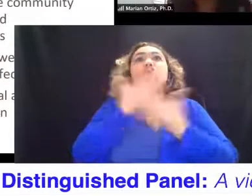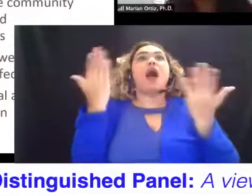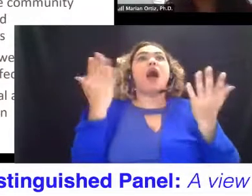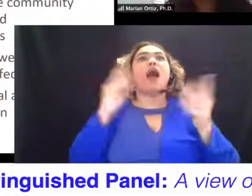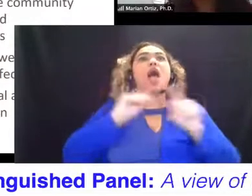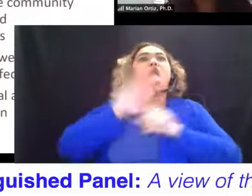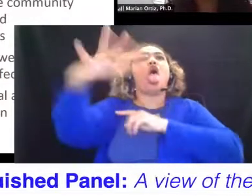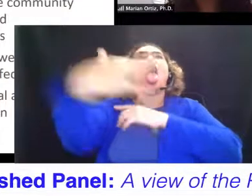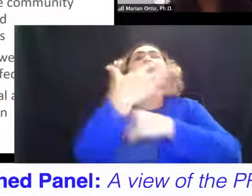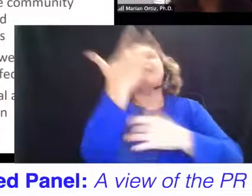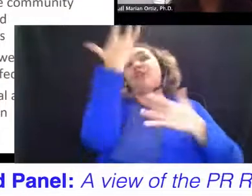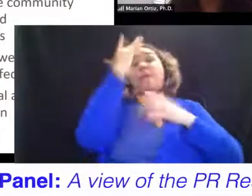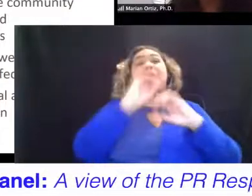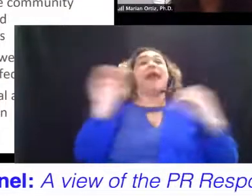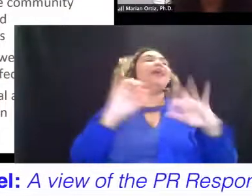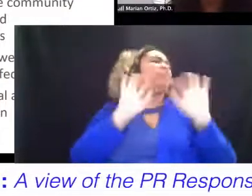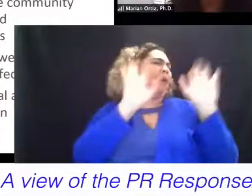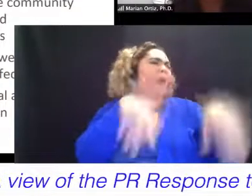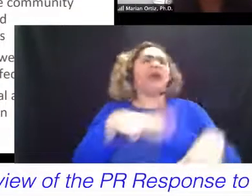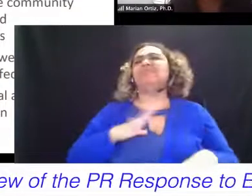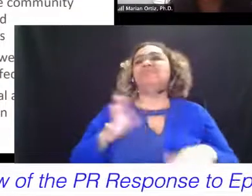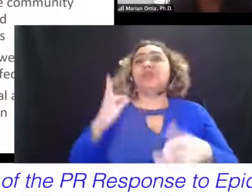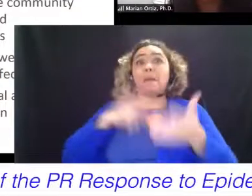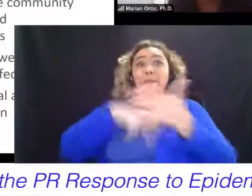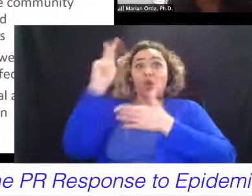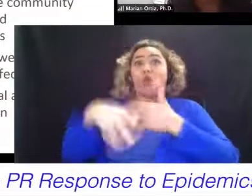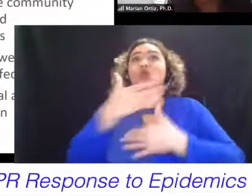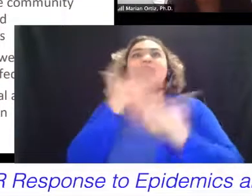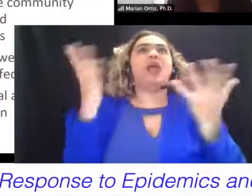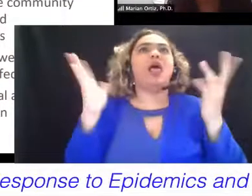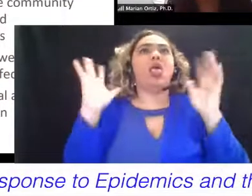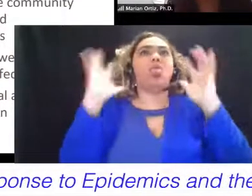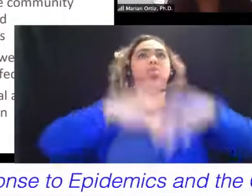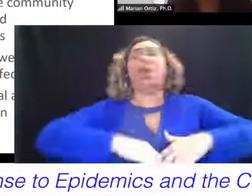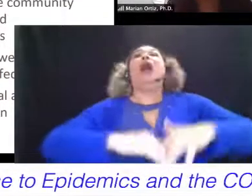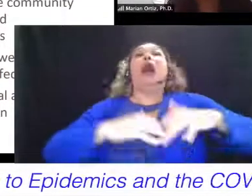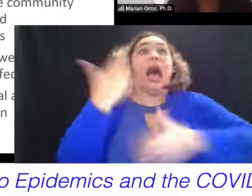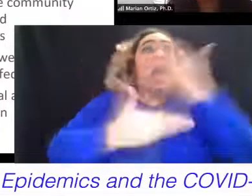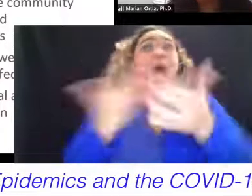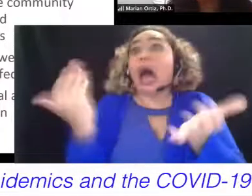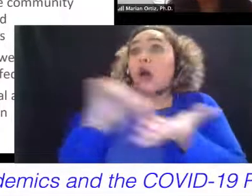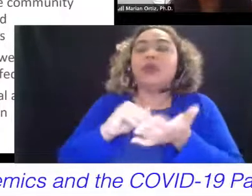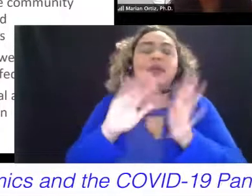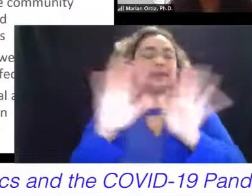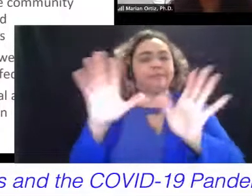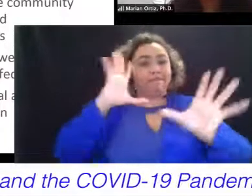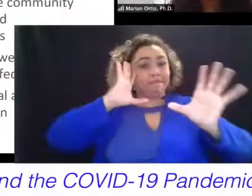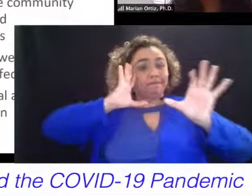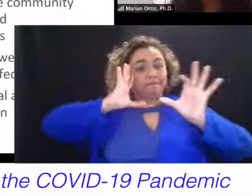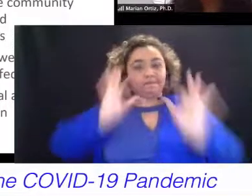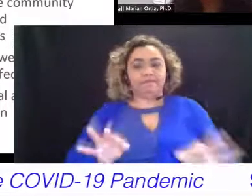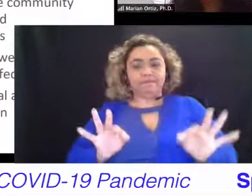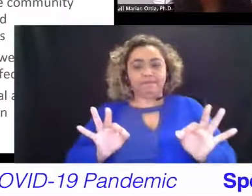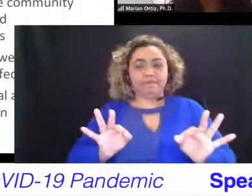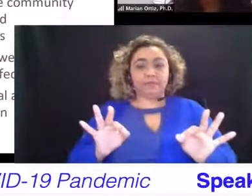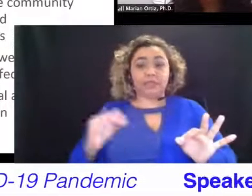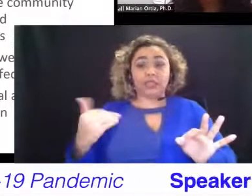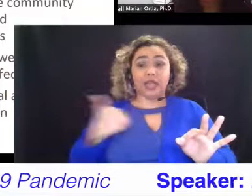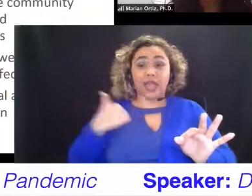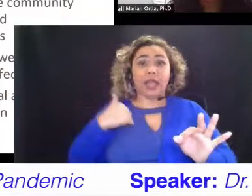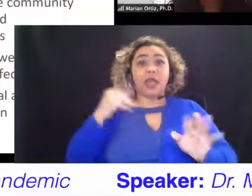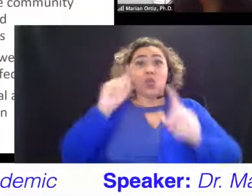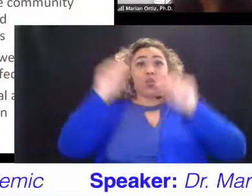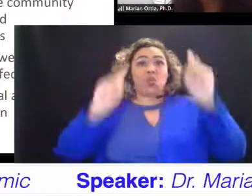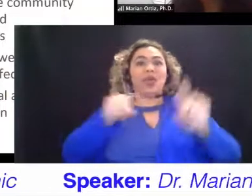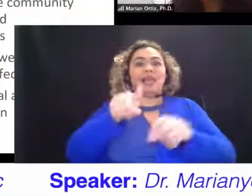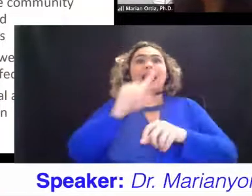la epidemia, pues no tenemos un programa funcional. Se determinó que había resistencia a insecticidas,